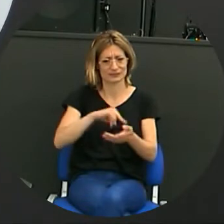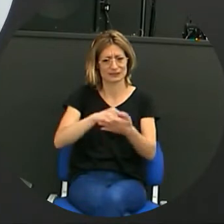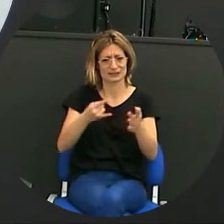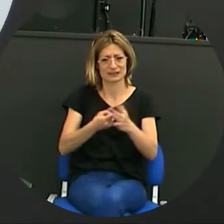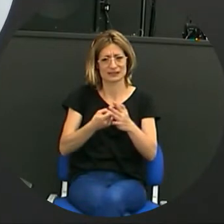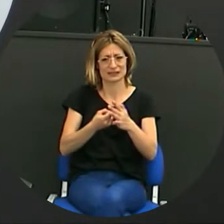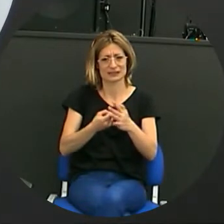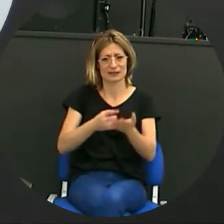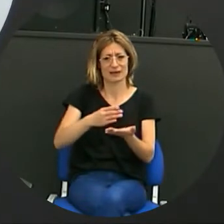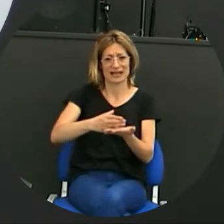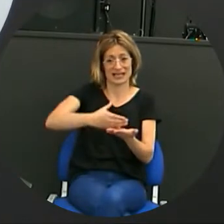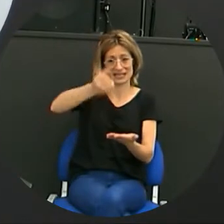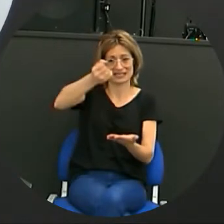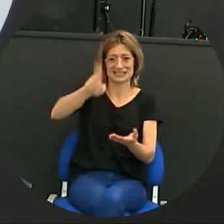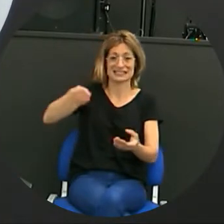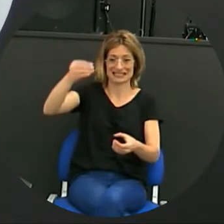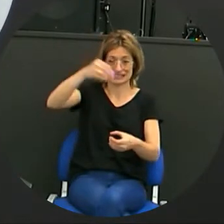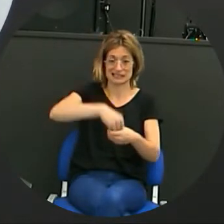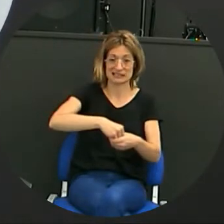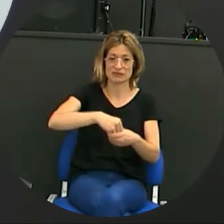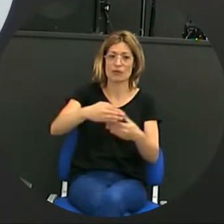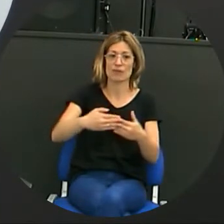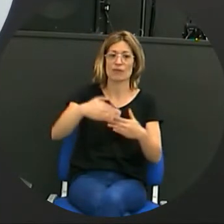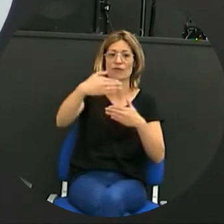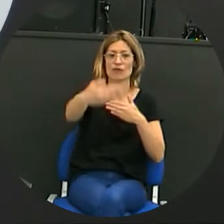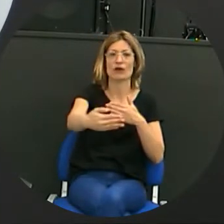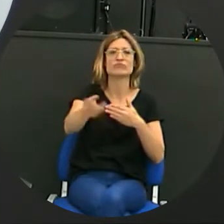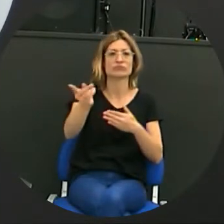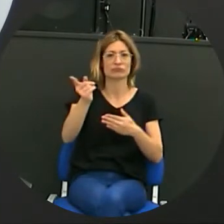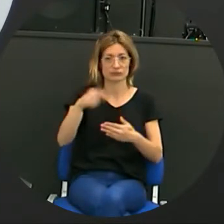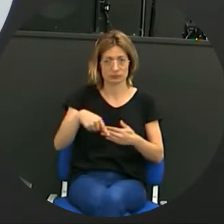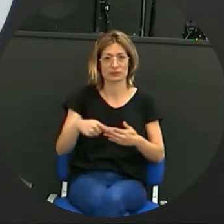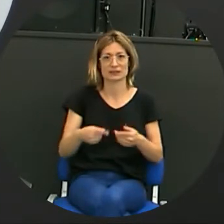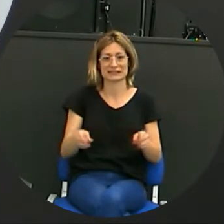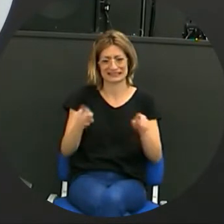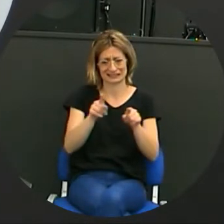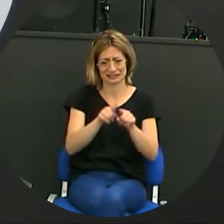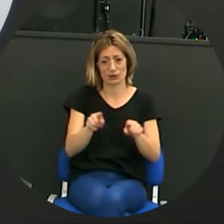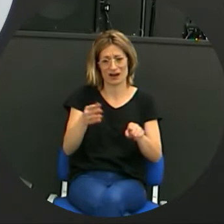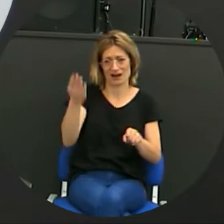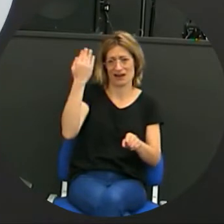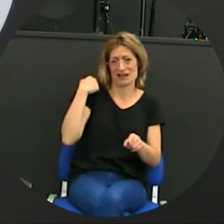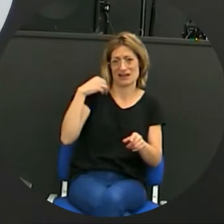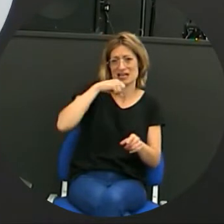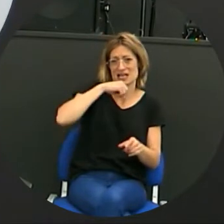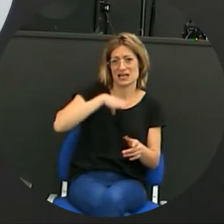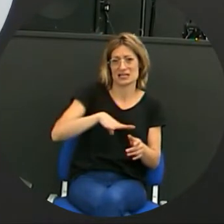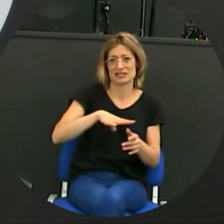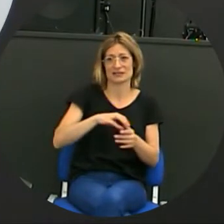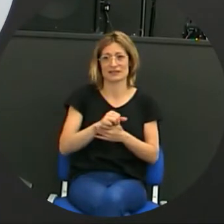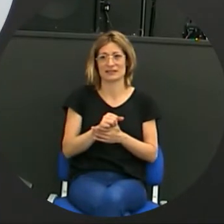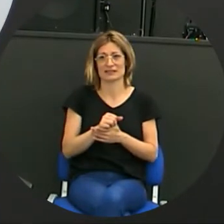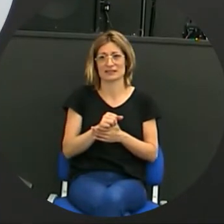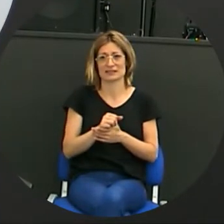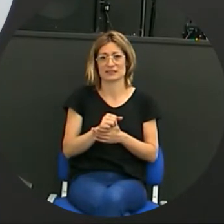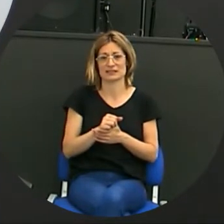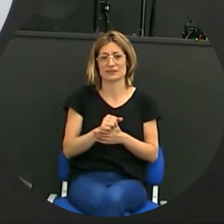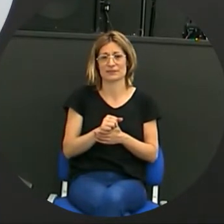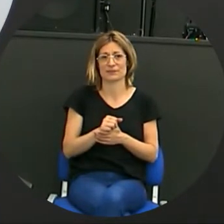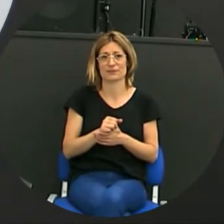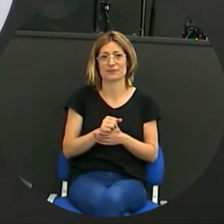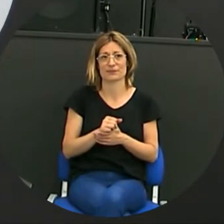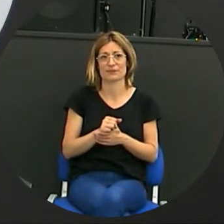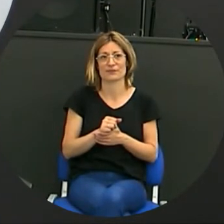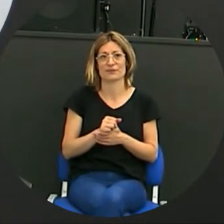y fuera de la iglesia, como vemos que aconteció por medio de aquellos 120 en el aposento alto, por medio